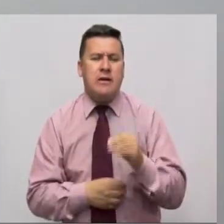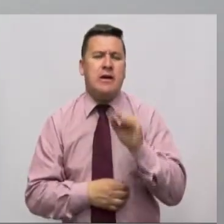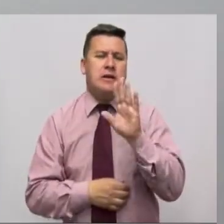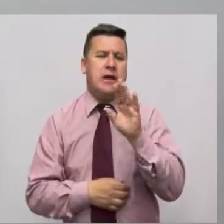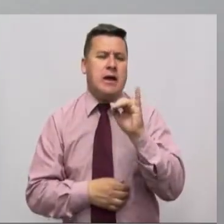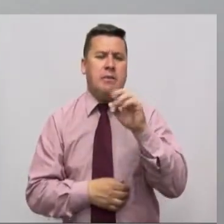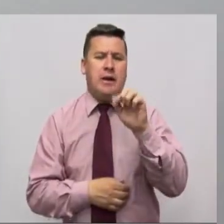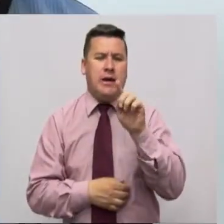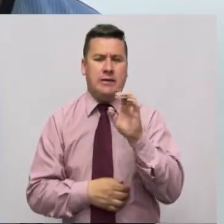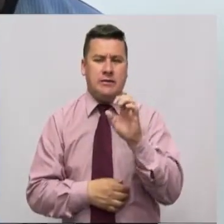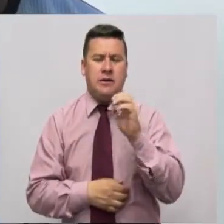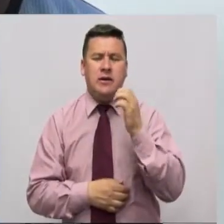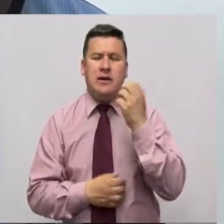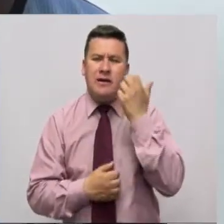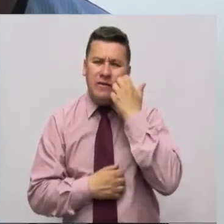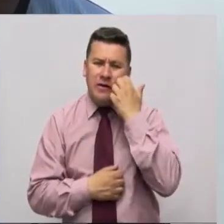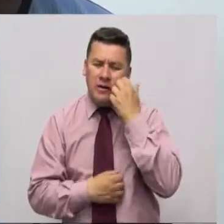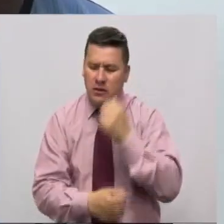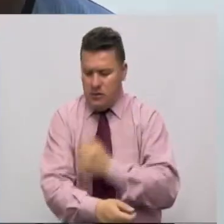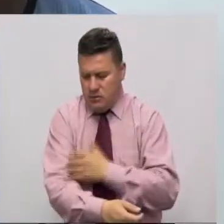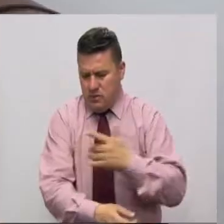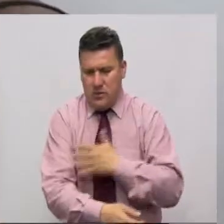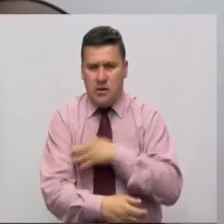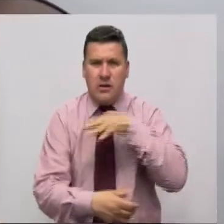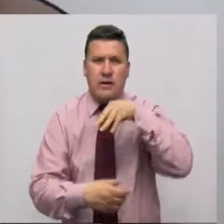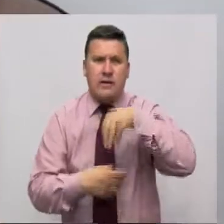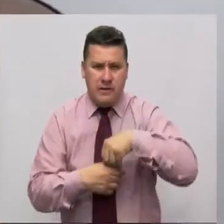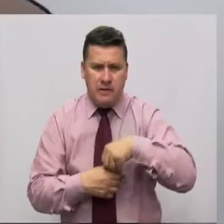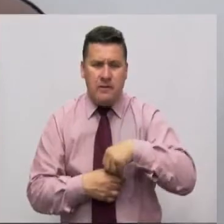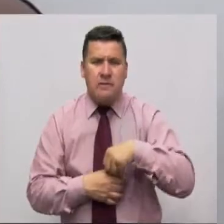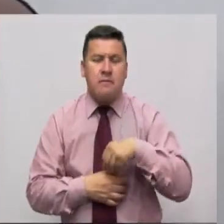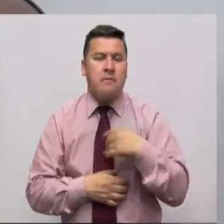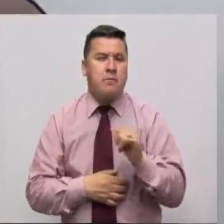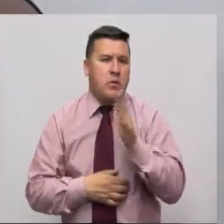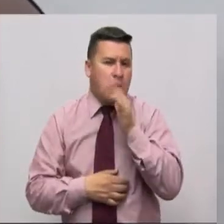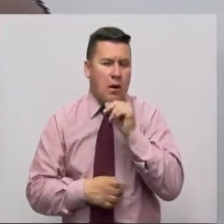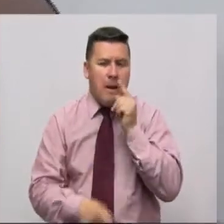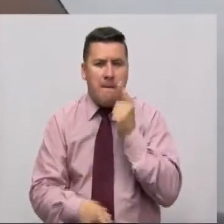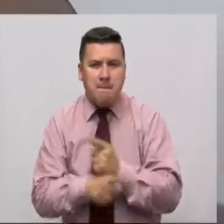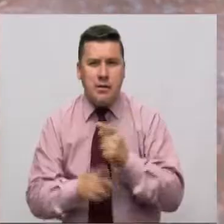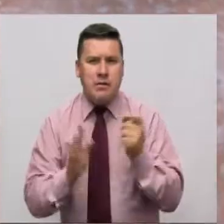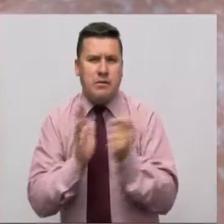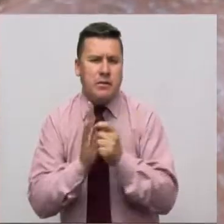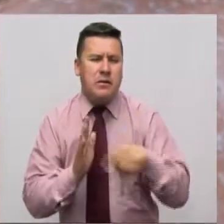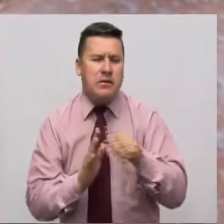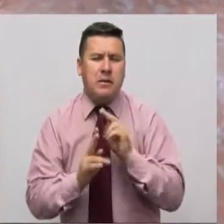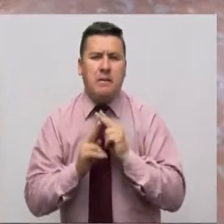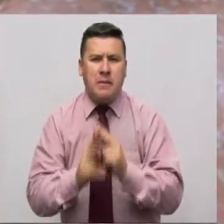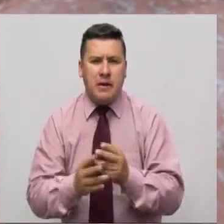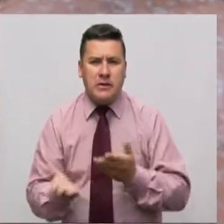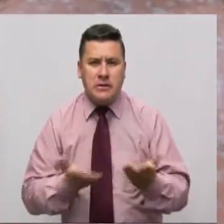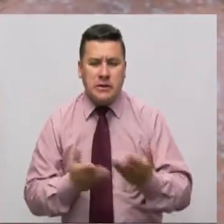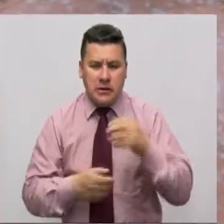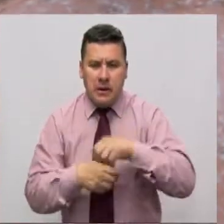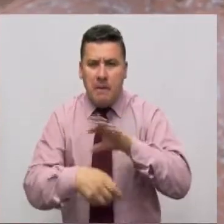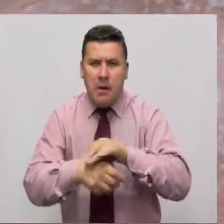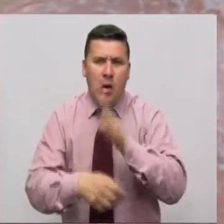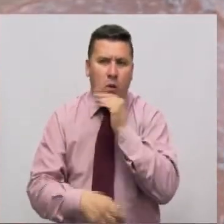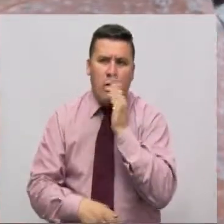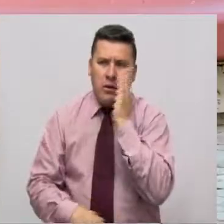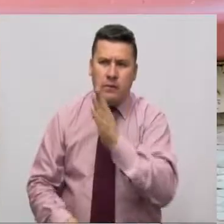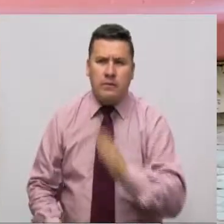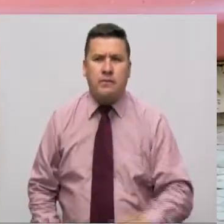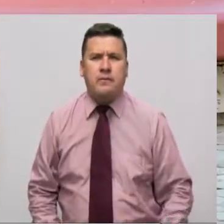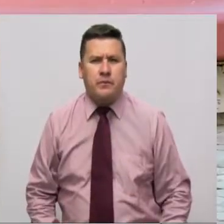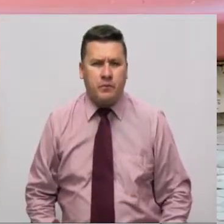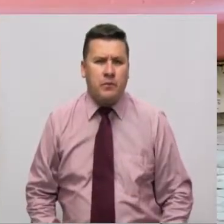hicieron 5 IPS por pacientes hemofílicos, a pesar de que tampoco hay certeza de que se hayan prestado los servicios